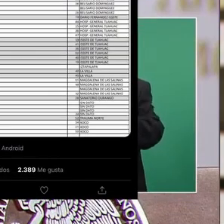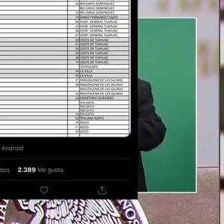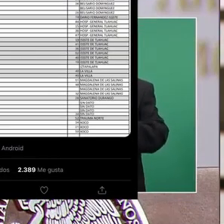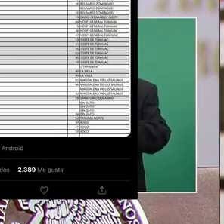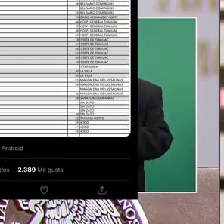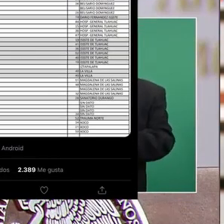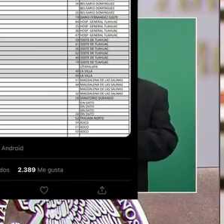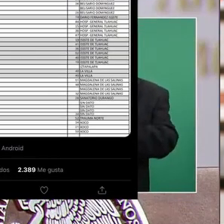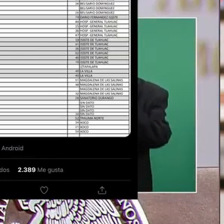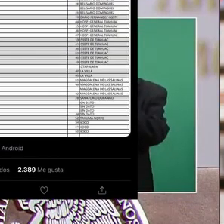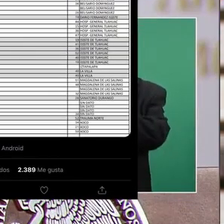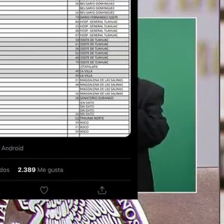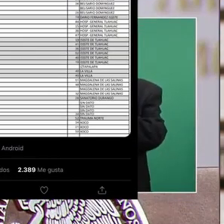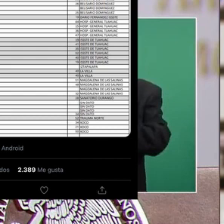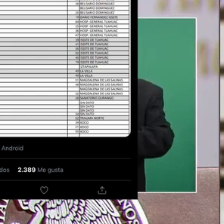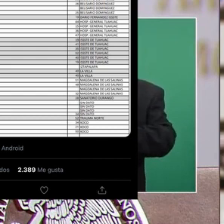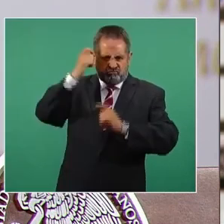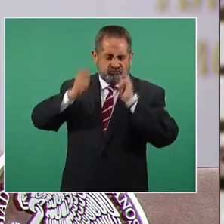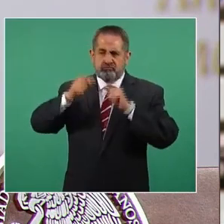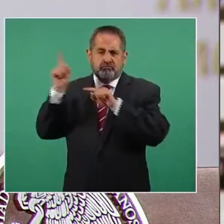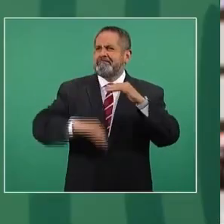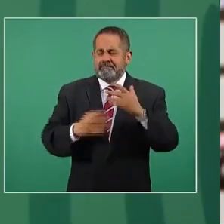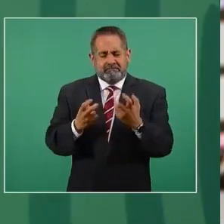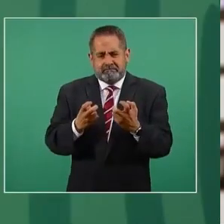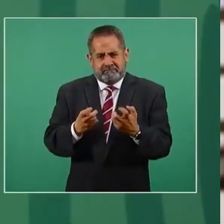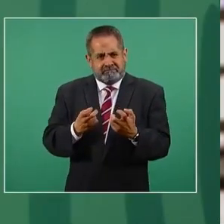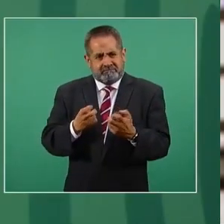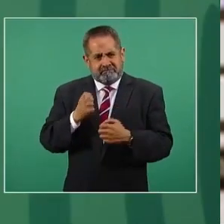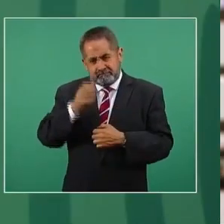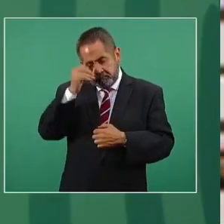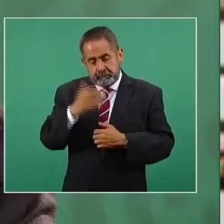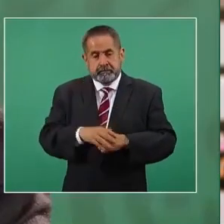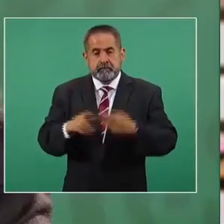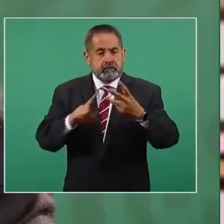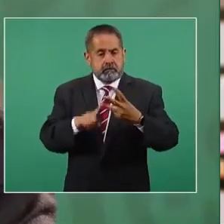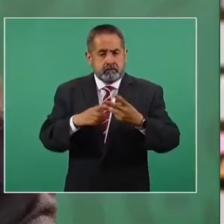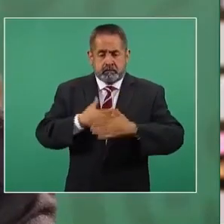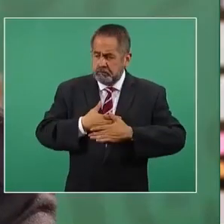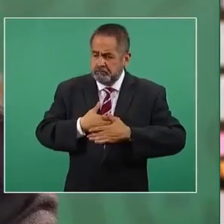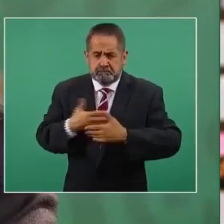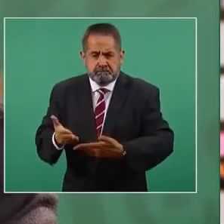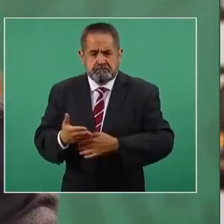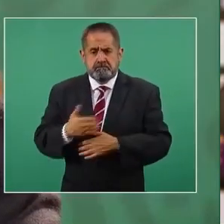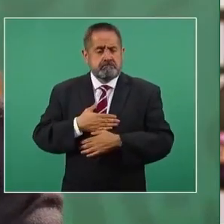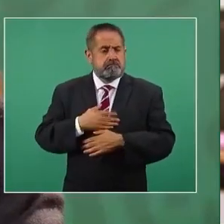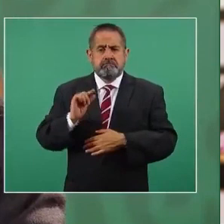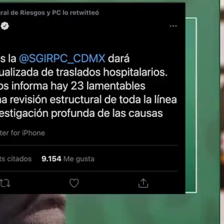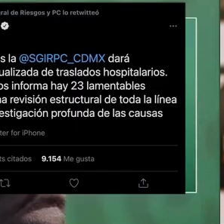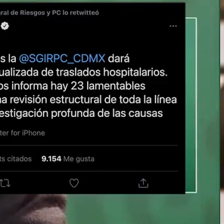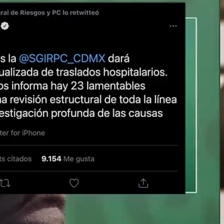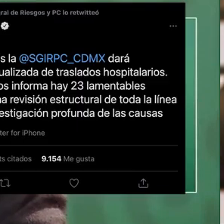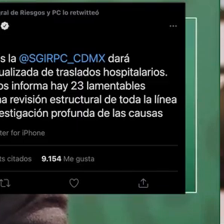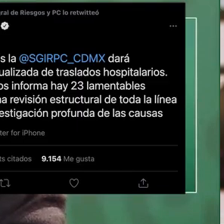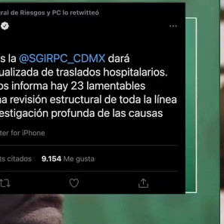entidad externa imparcial. Y tercero, ponerme a disposición de las autoridades en todo